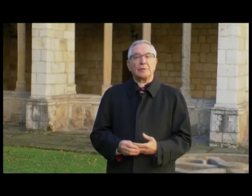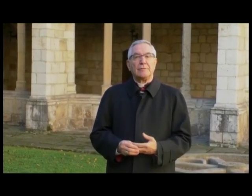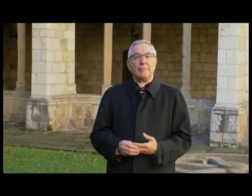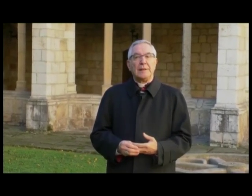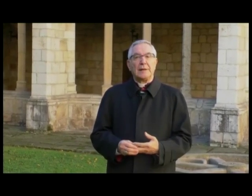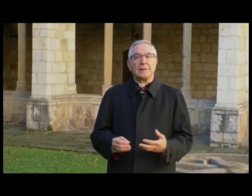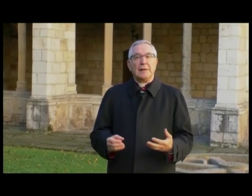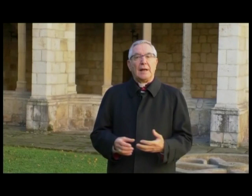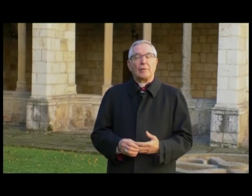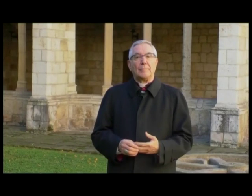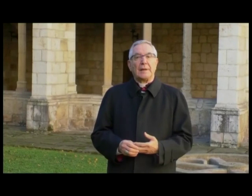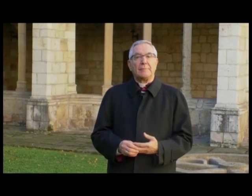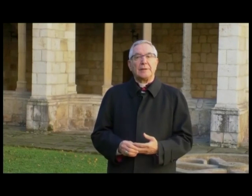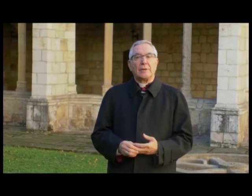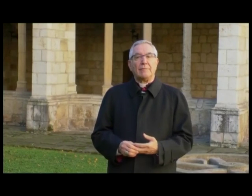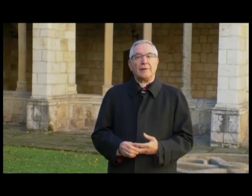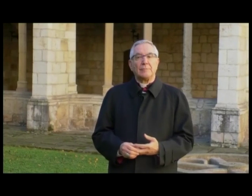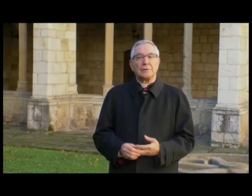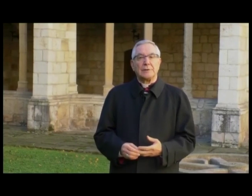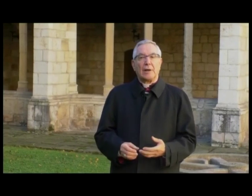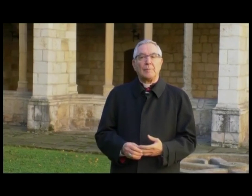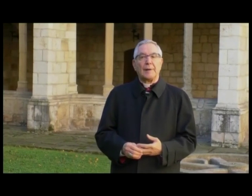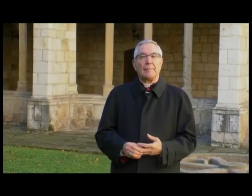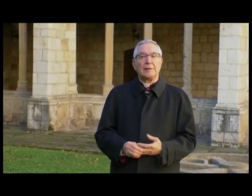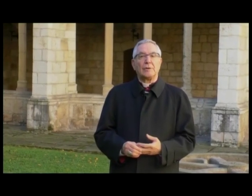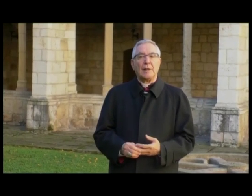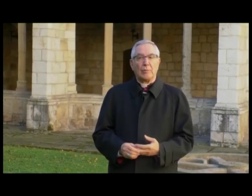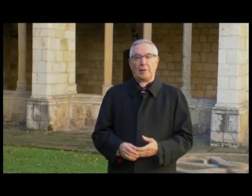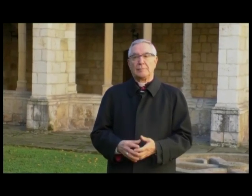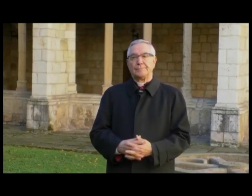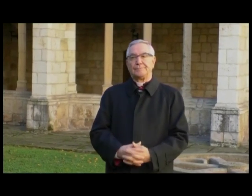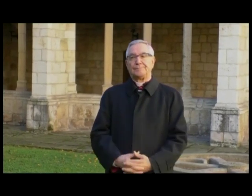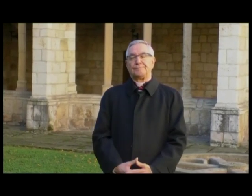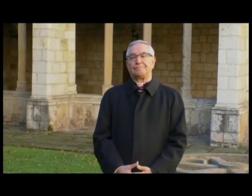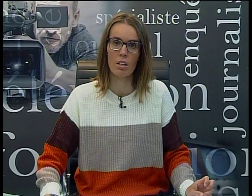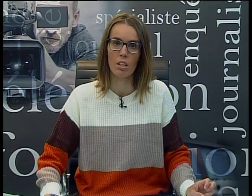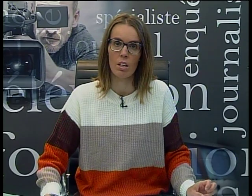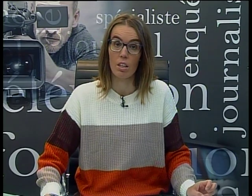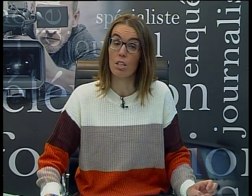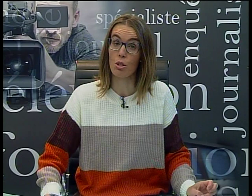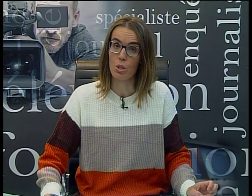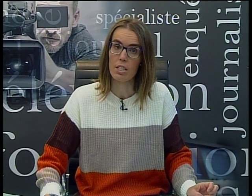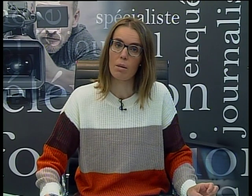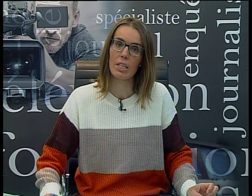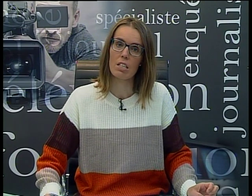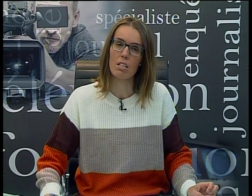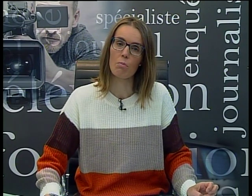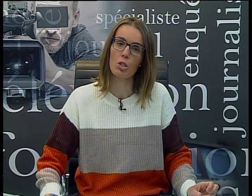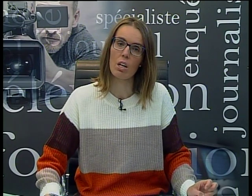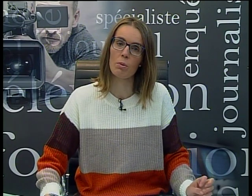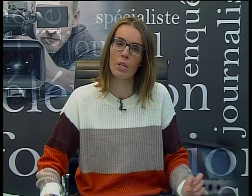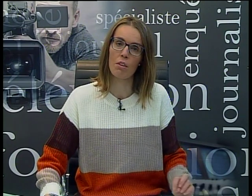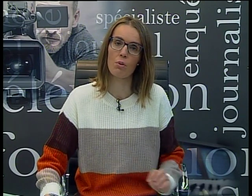matrimonios y familias, al acompañamiento de enfermos y al acompañamiento en el duelo. Y en estos días también